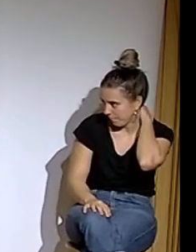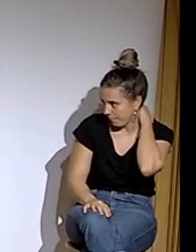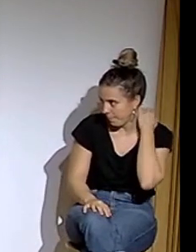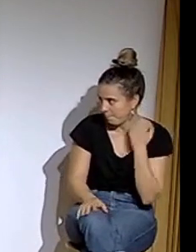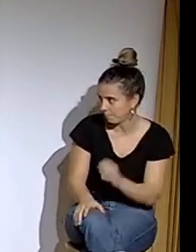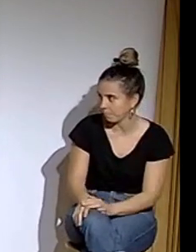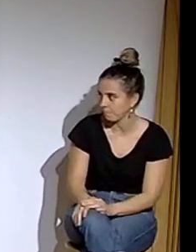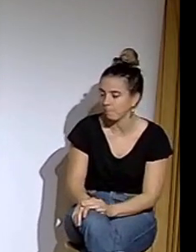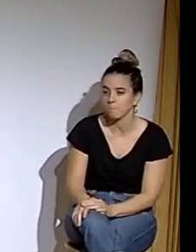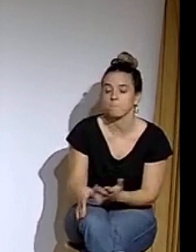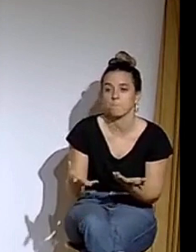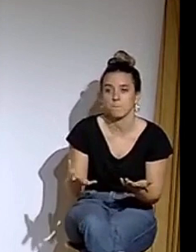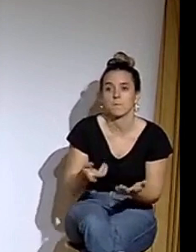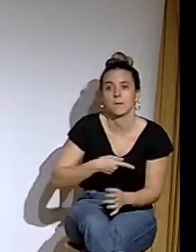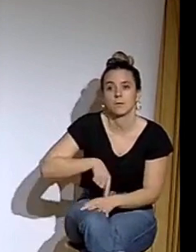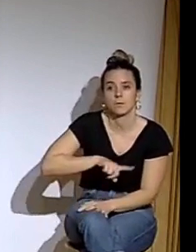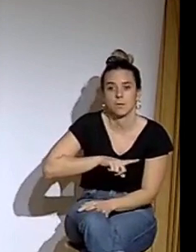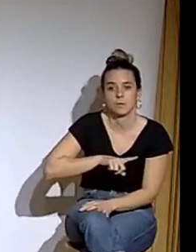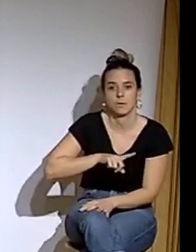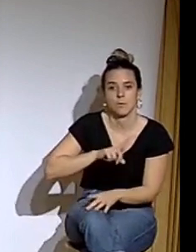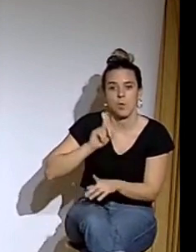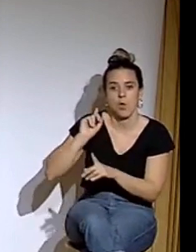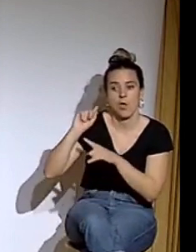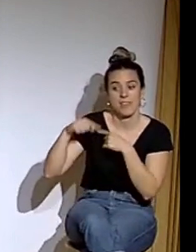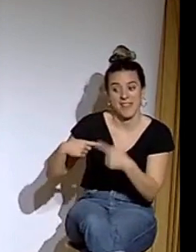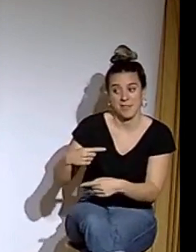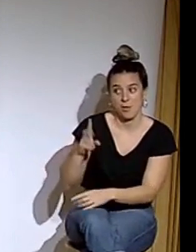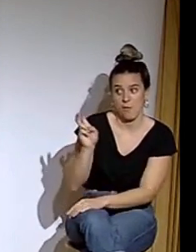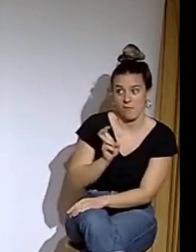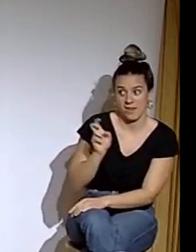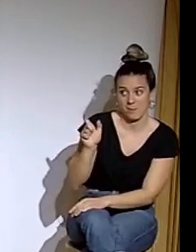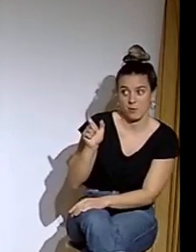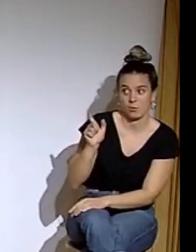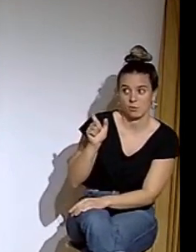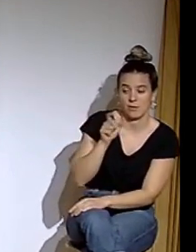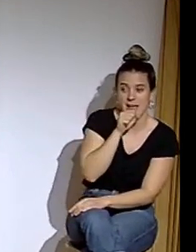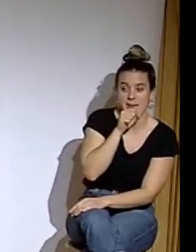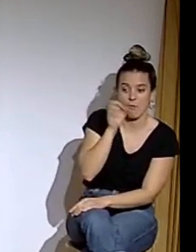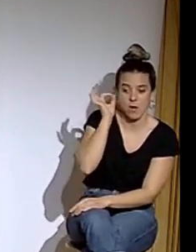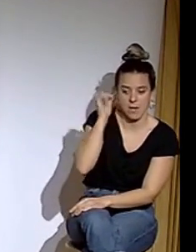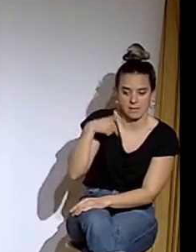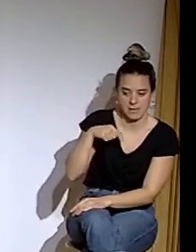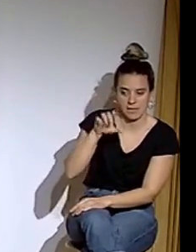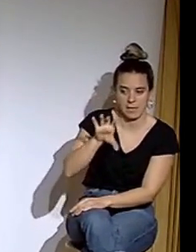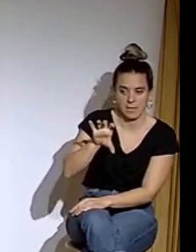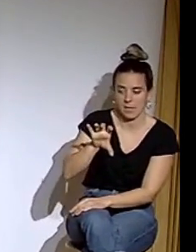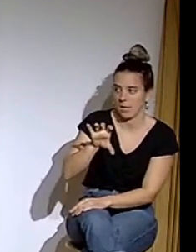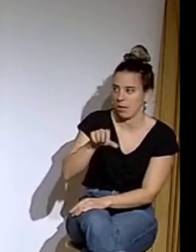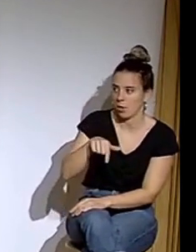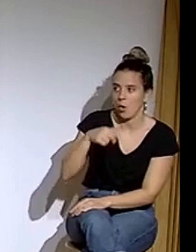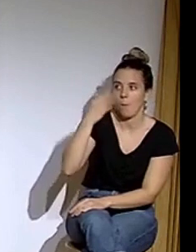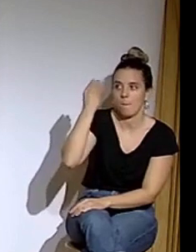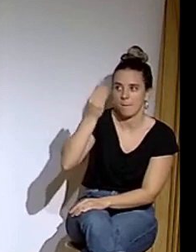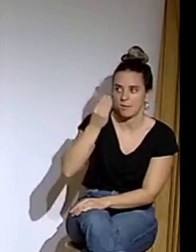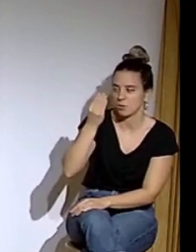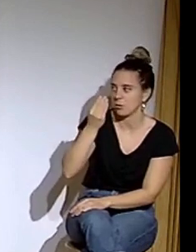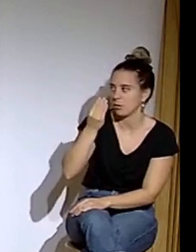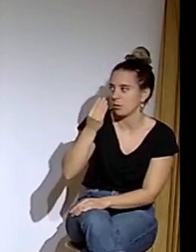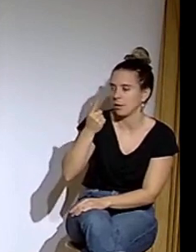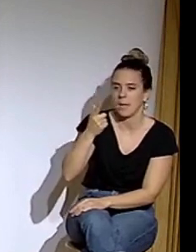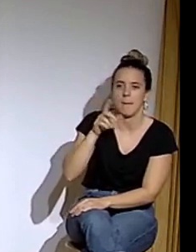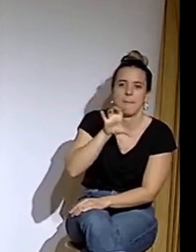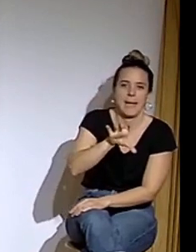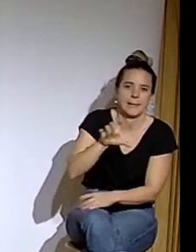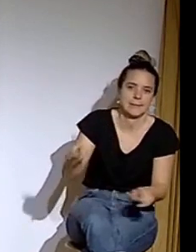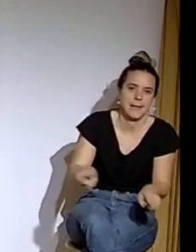las abuelas o de la tradición que que de la que venimos en este país Yo creo que de este país sea